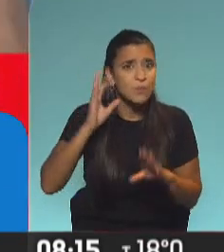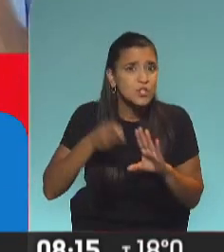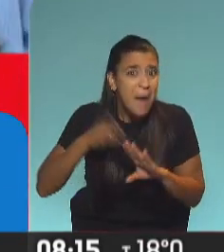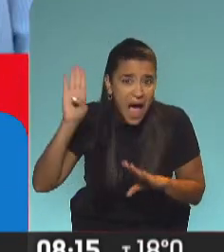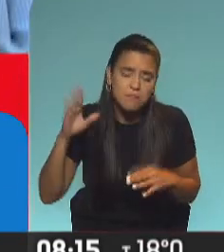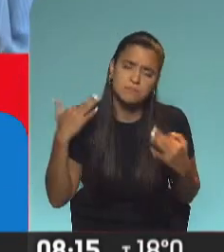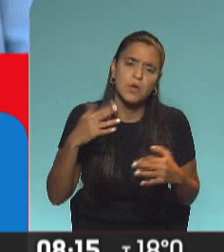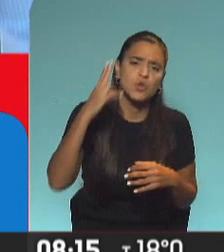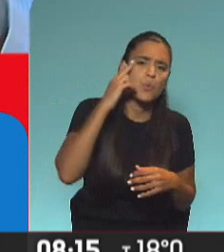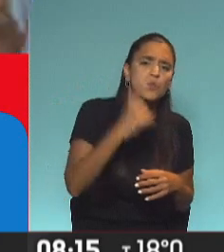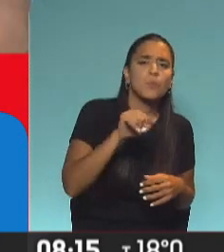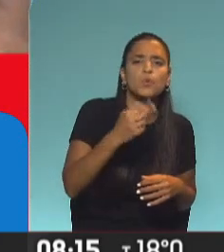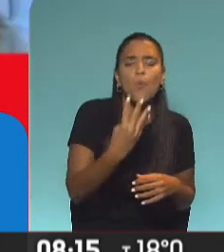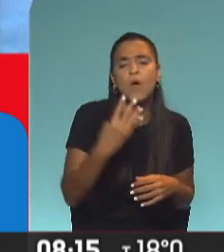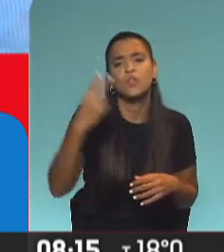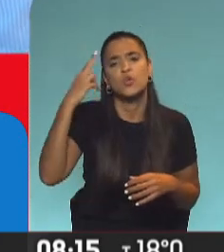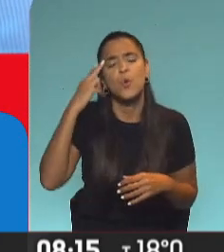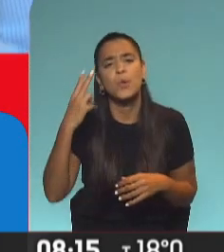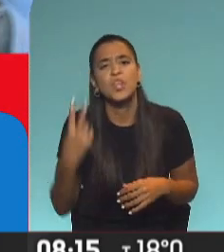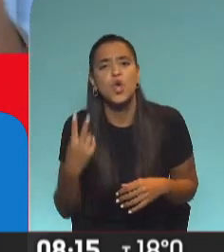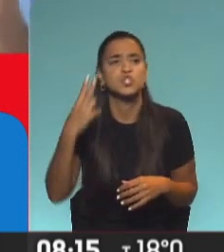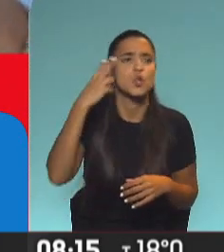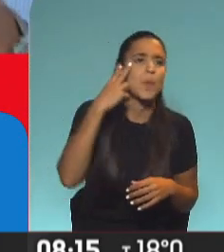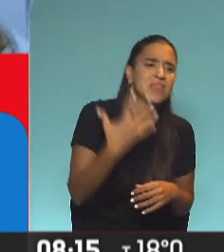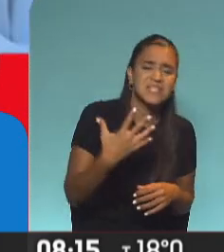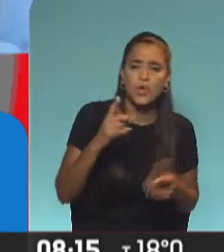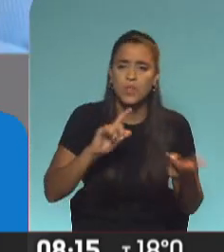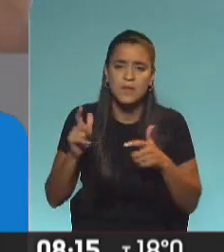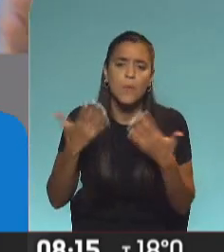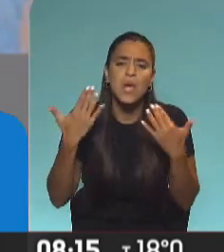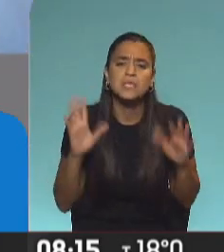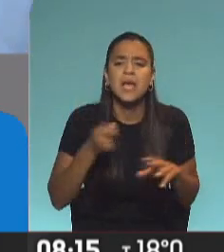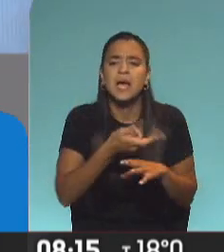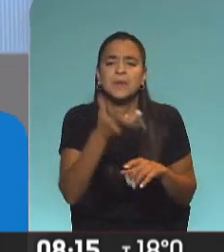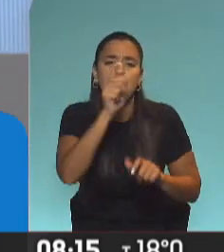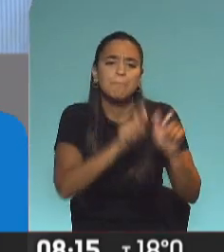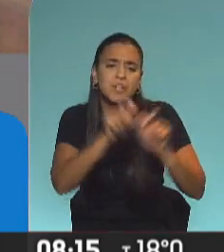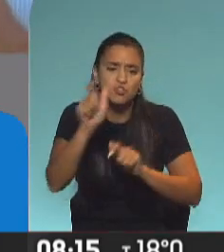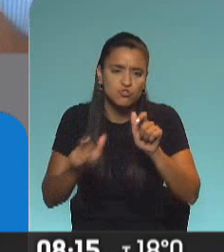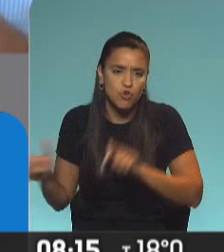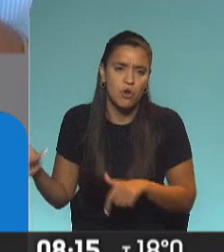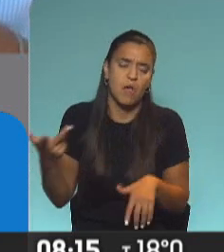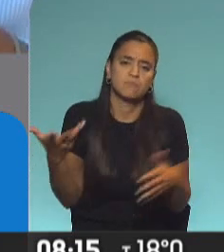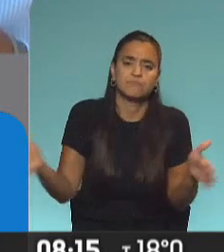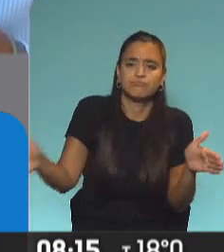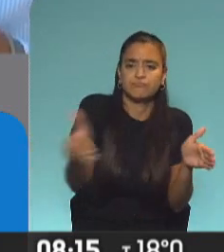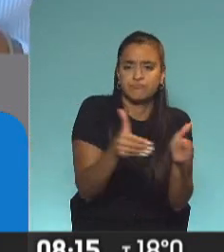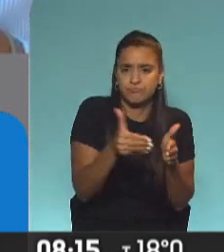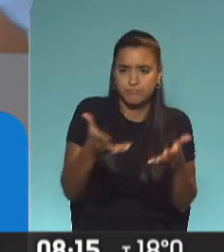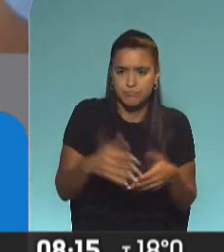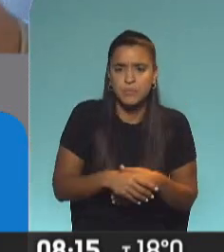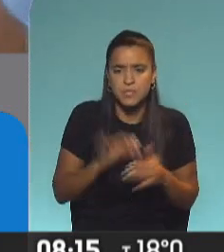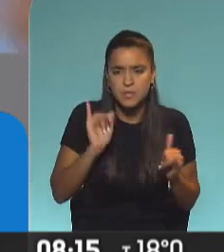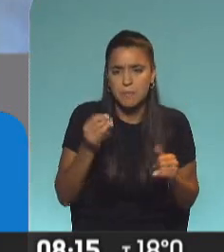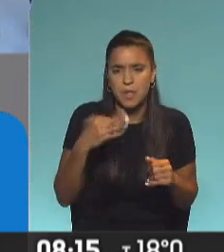diferencia entre 91.4, 92 o 95 a veces puede tener que ver con la cantidad de individuos que han sido reclutados, ¿sí?